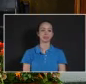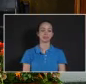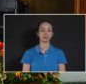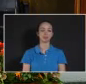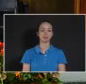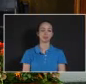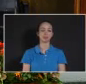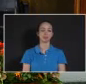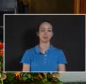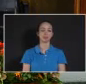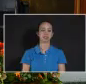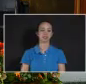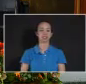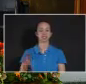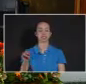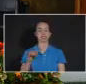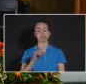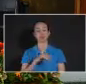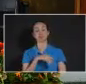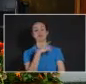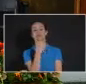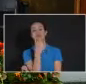¿No será que anda mal?